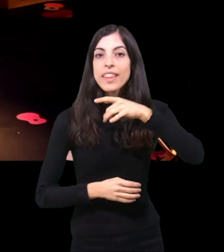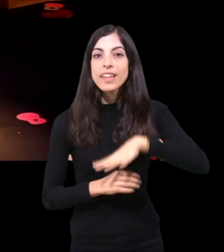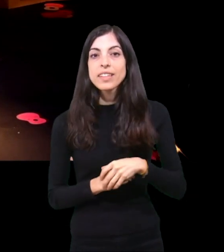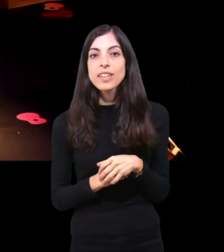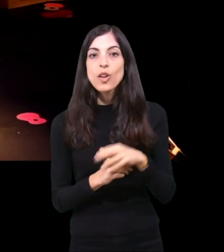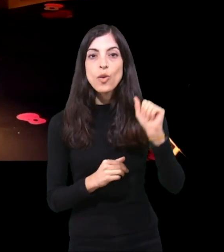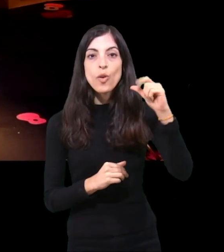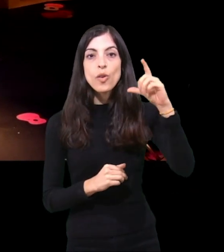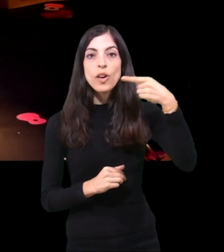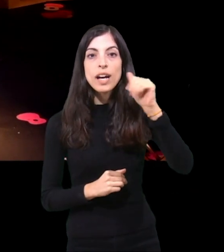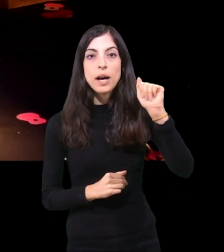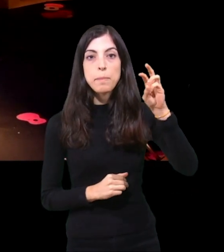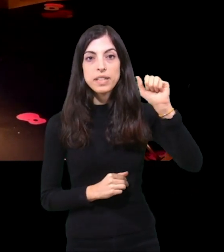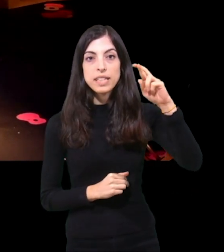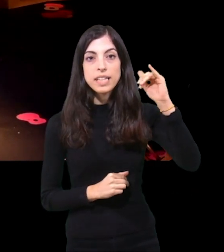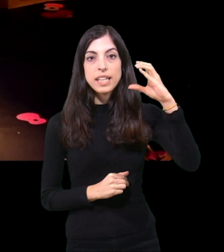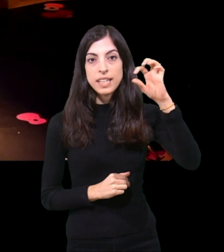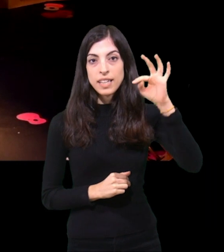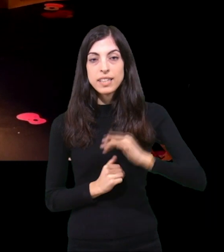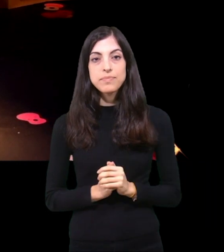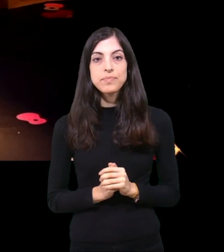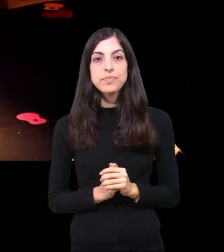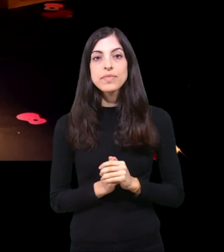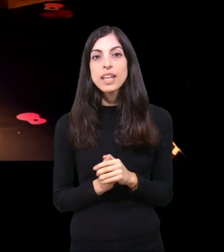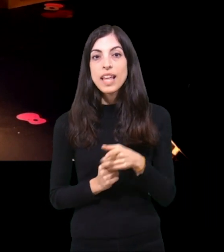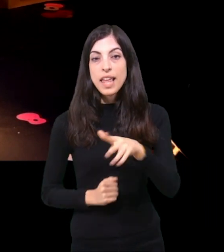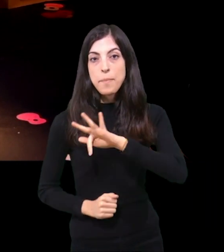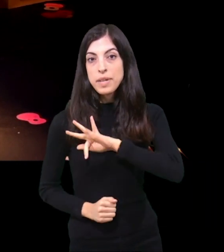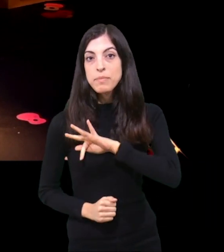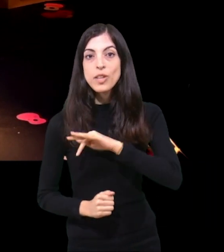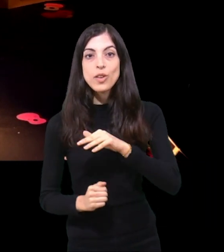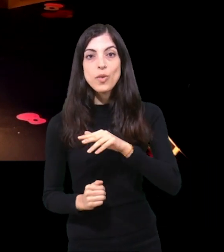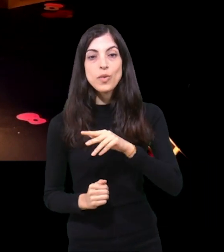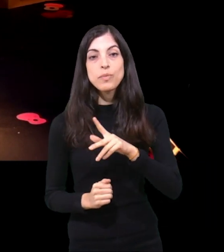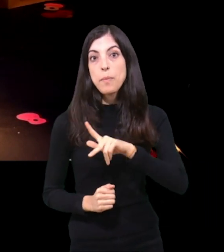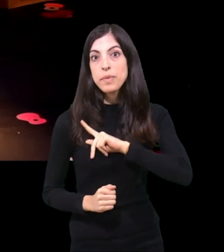Quien se lo rinde no es otra que Olga Pericet, Premio Nacional de Danza 2018.